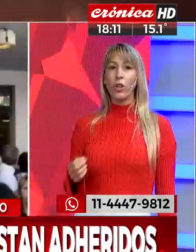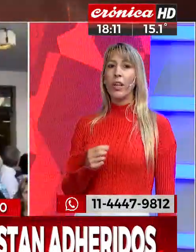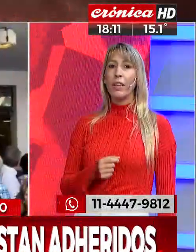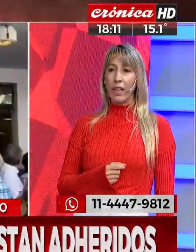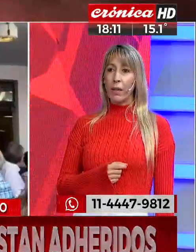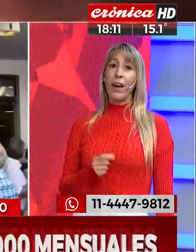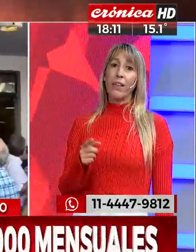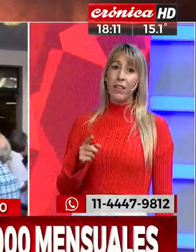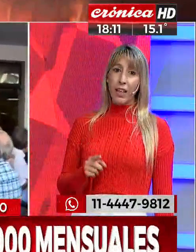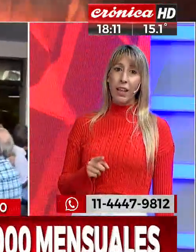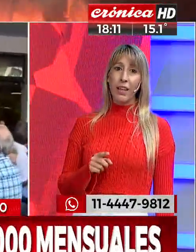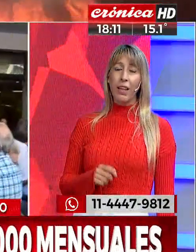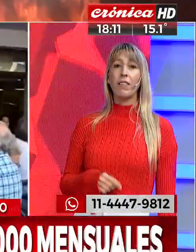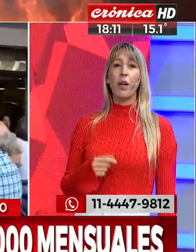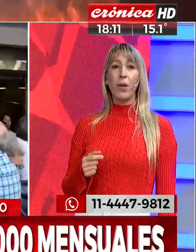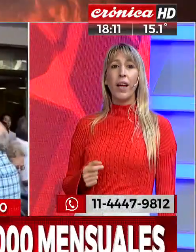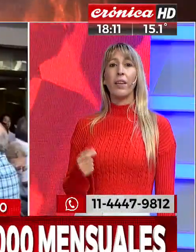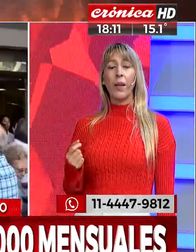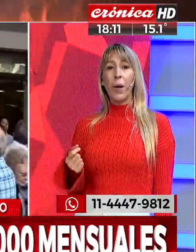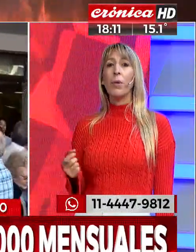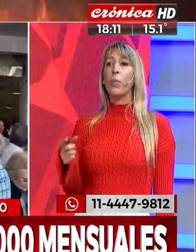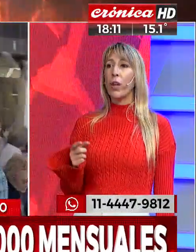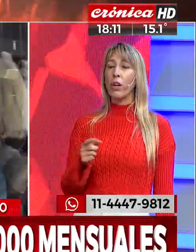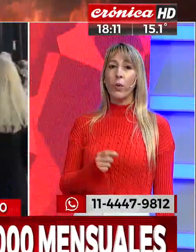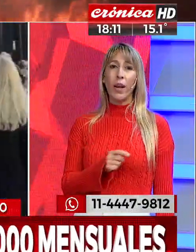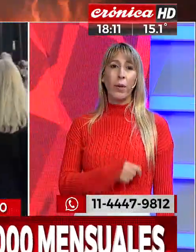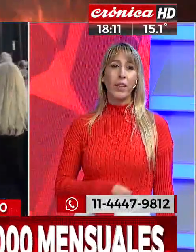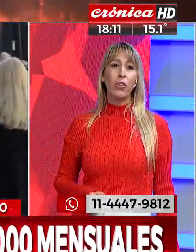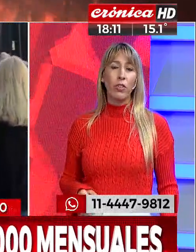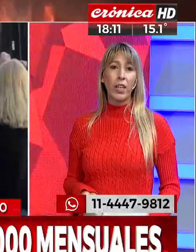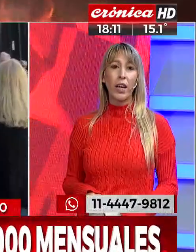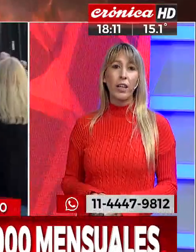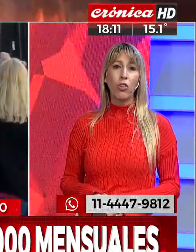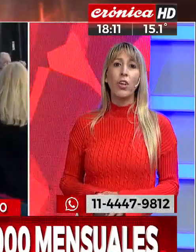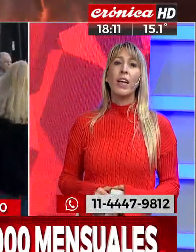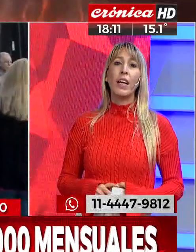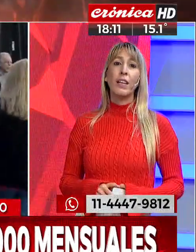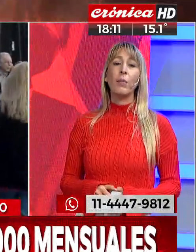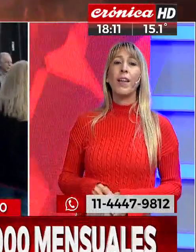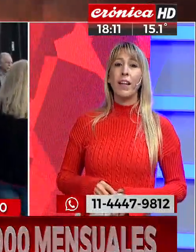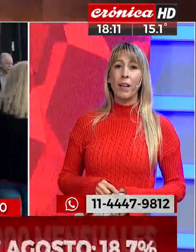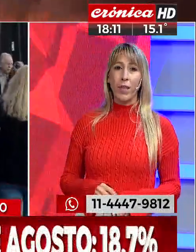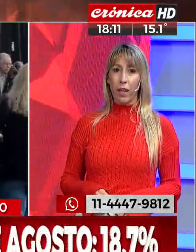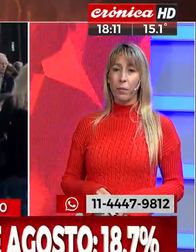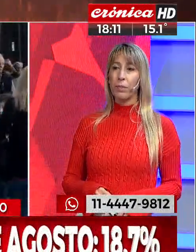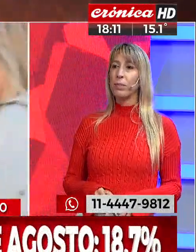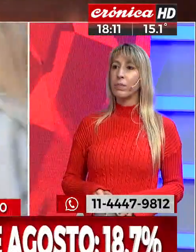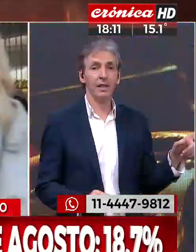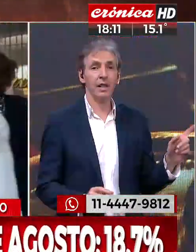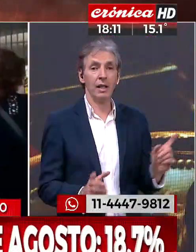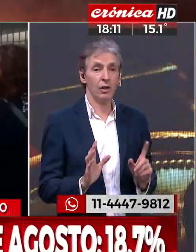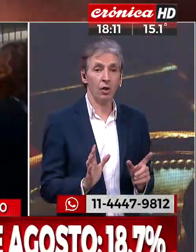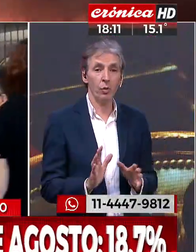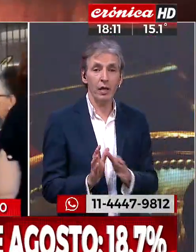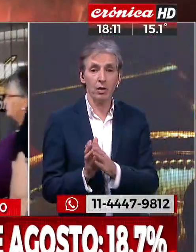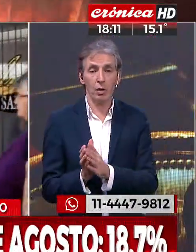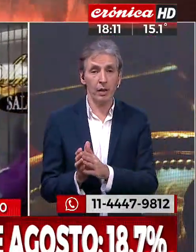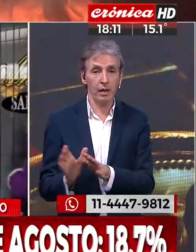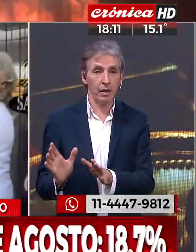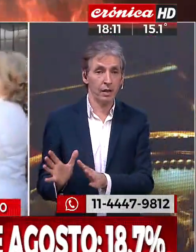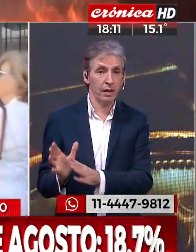devolución del IVA Y si están adheridas al plan de pami podrán cobrar a partir de los 60 años el tema del alimentar ahora Nati los